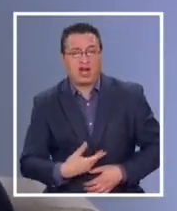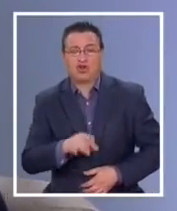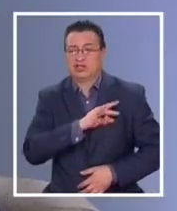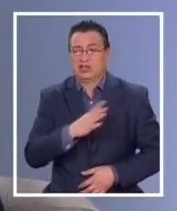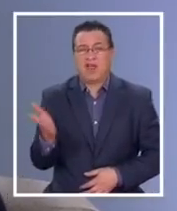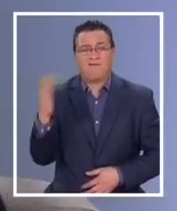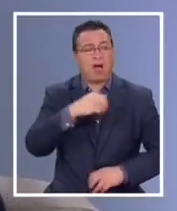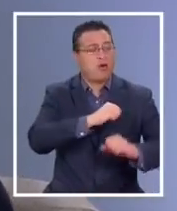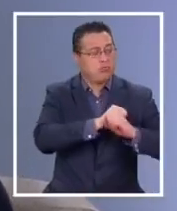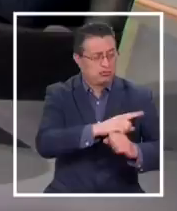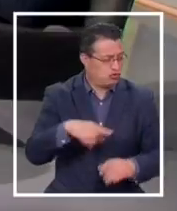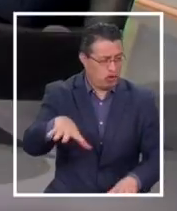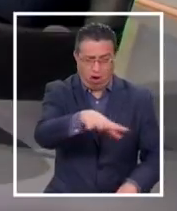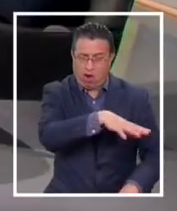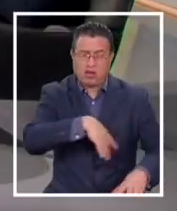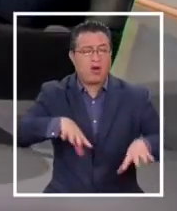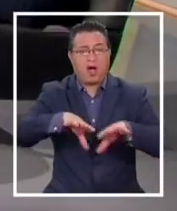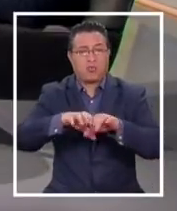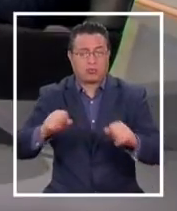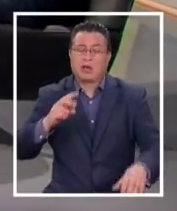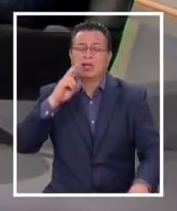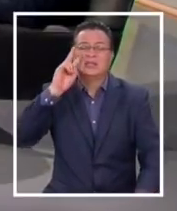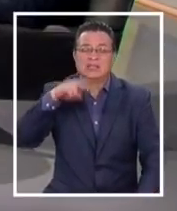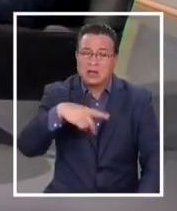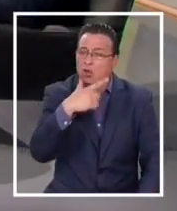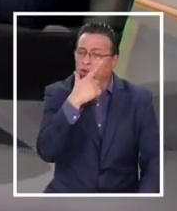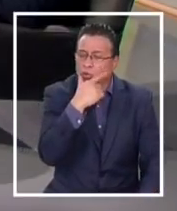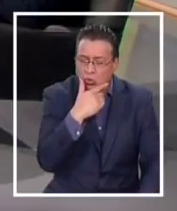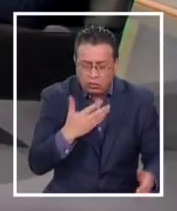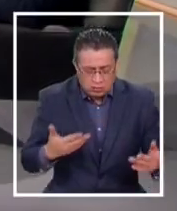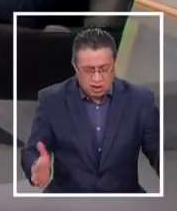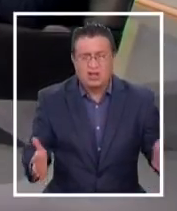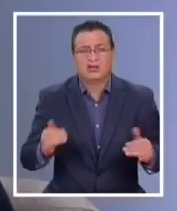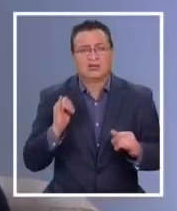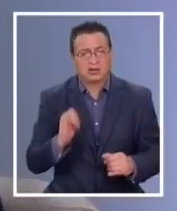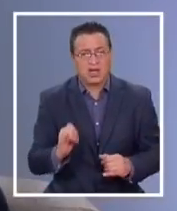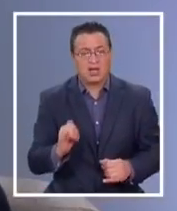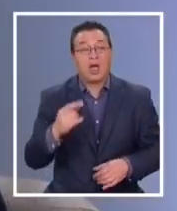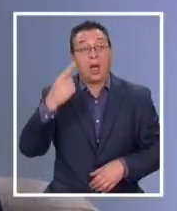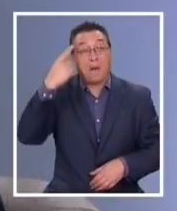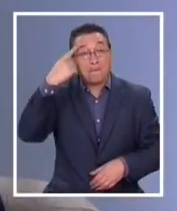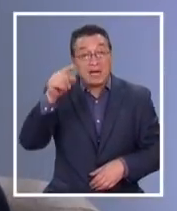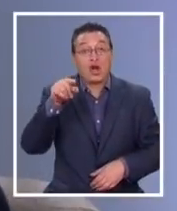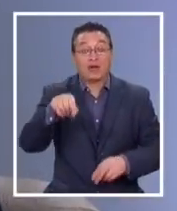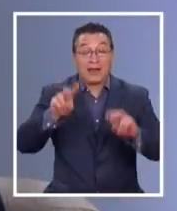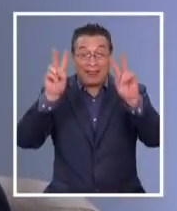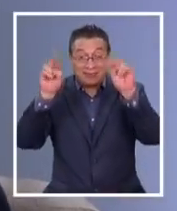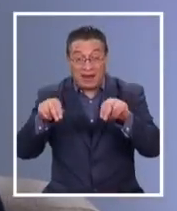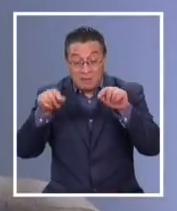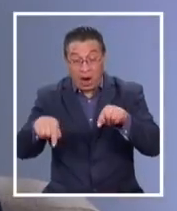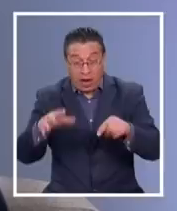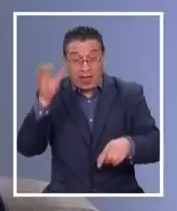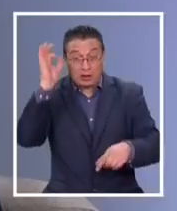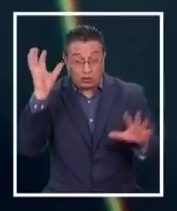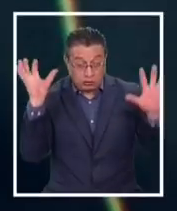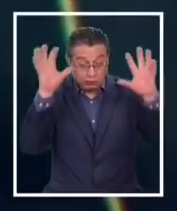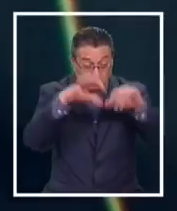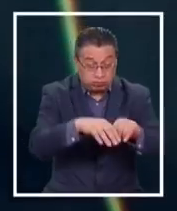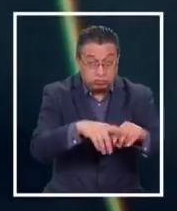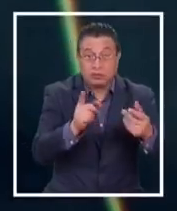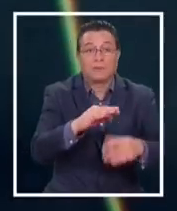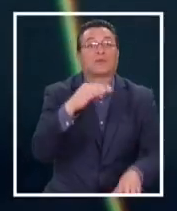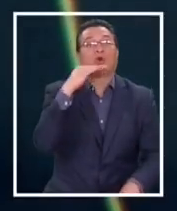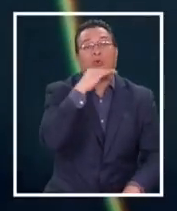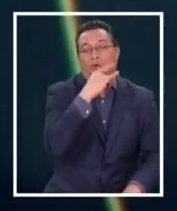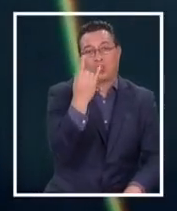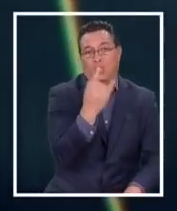Vamos, está la oposición, pero, y eso es indudable que es así, es indudable, pero no es el tema al cual nos convocamos en este instante. Que es un tema